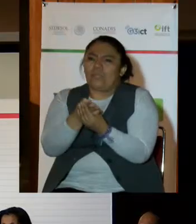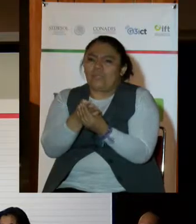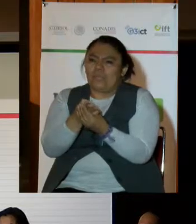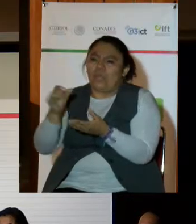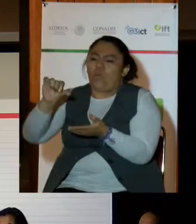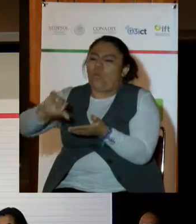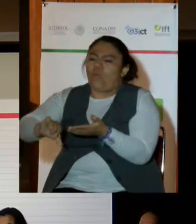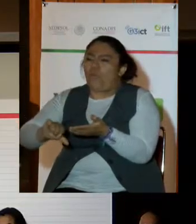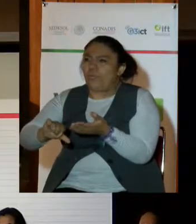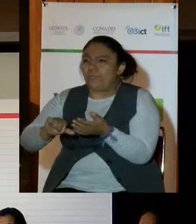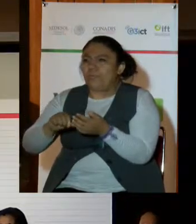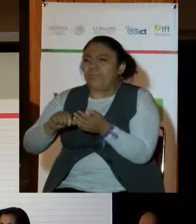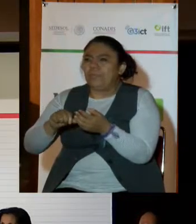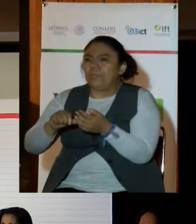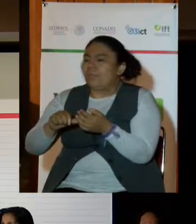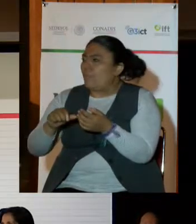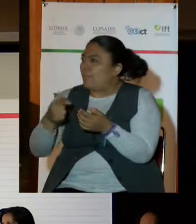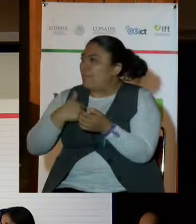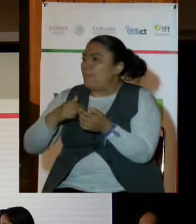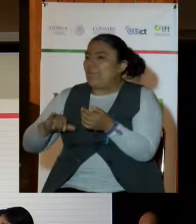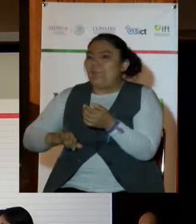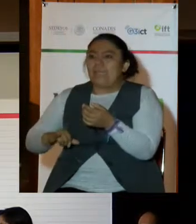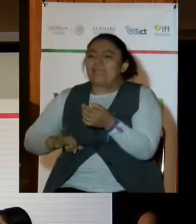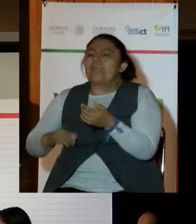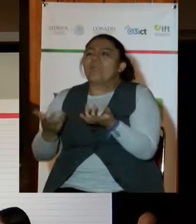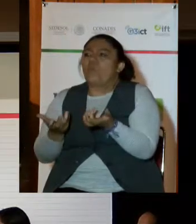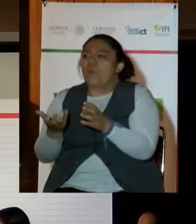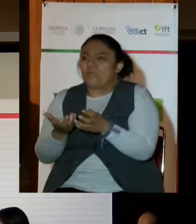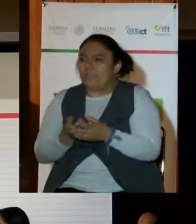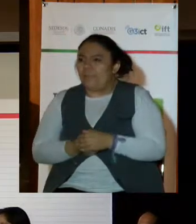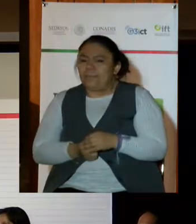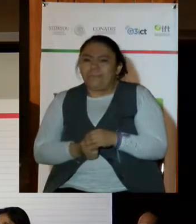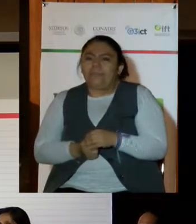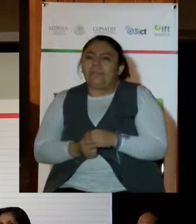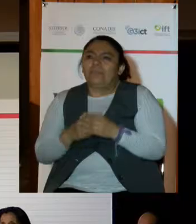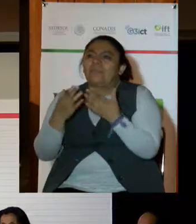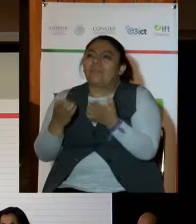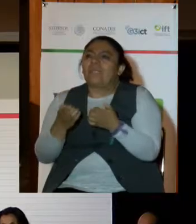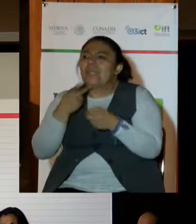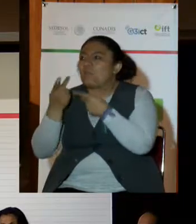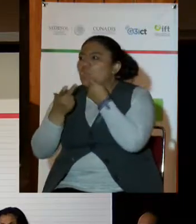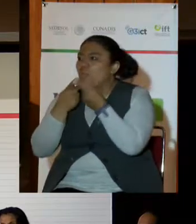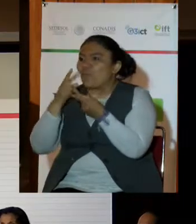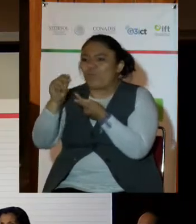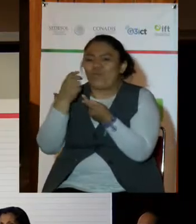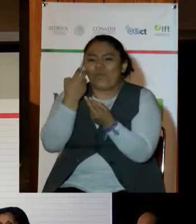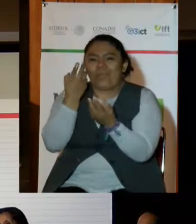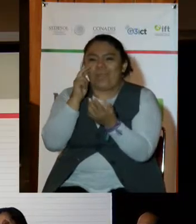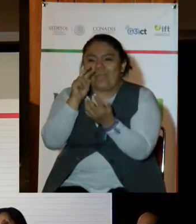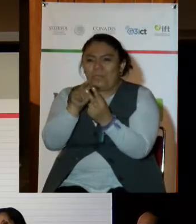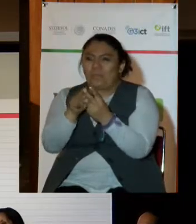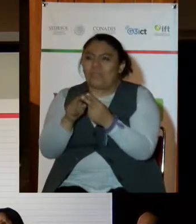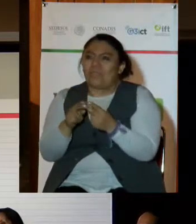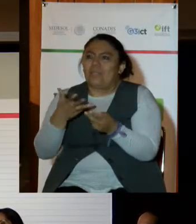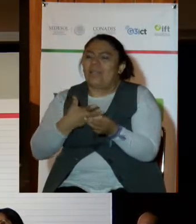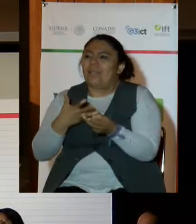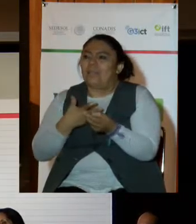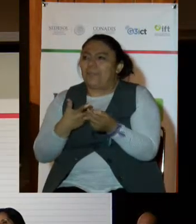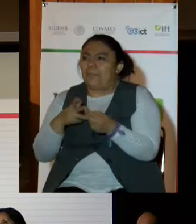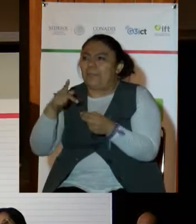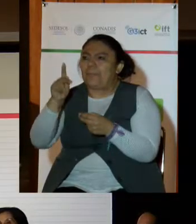de discapacidad, de mil cosas, pero en provincia no hay nada. Entonces, hay algo que estén